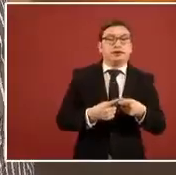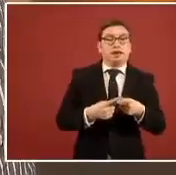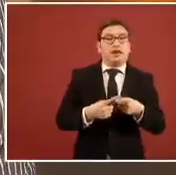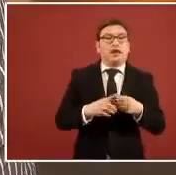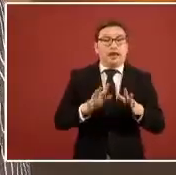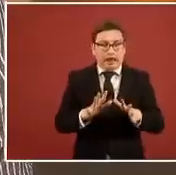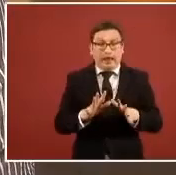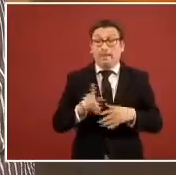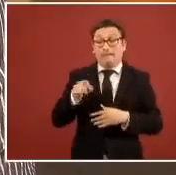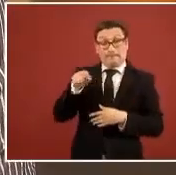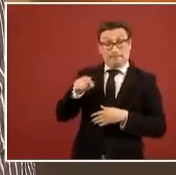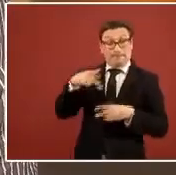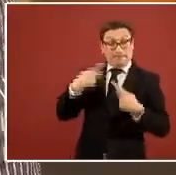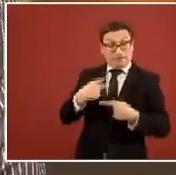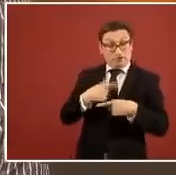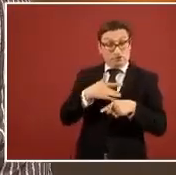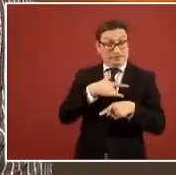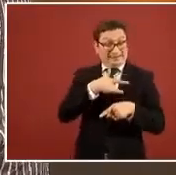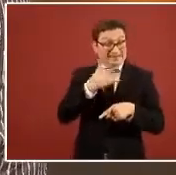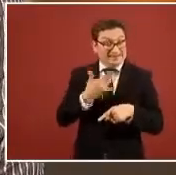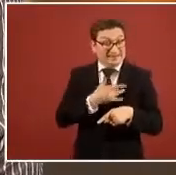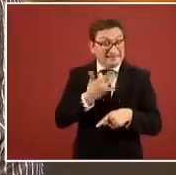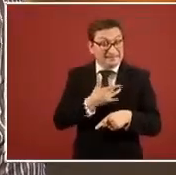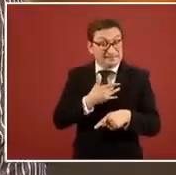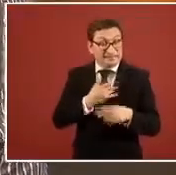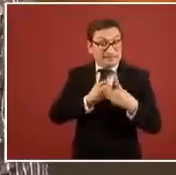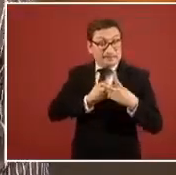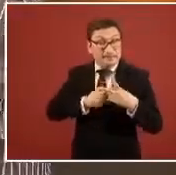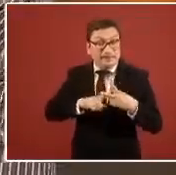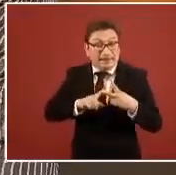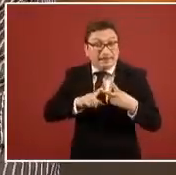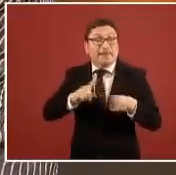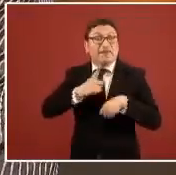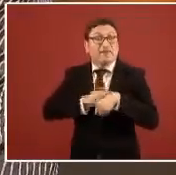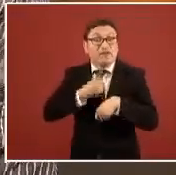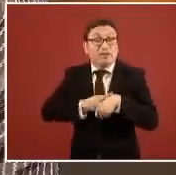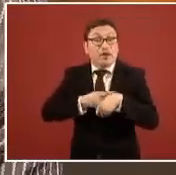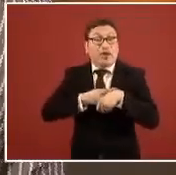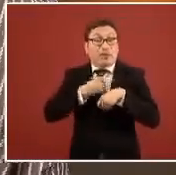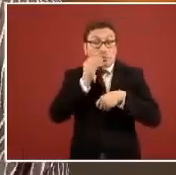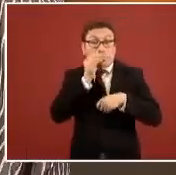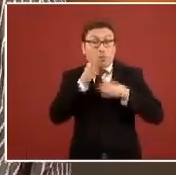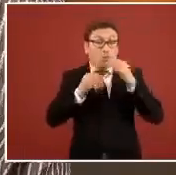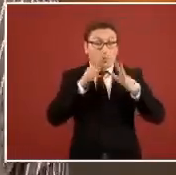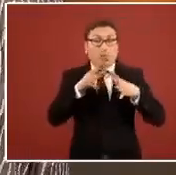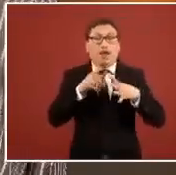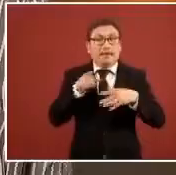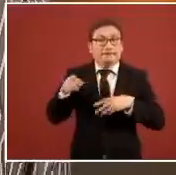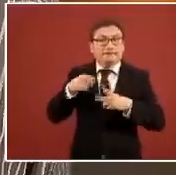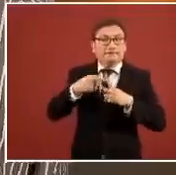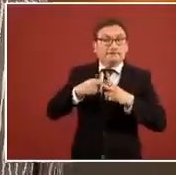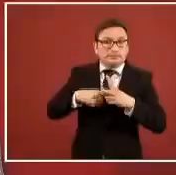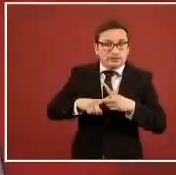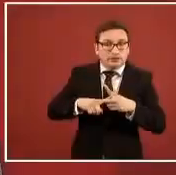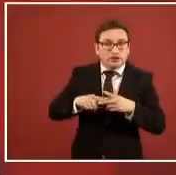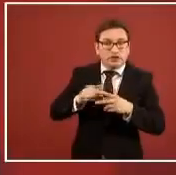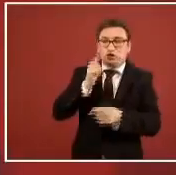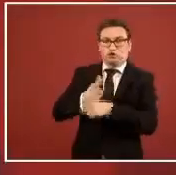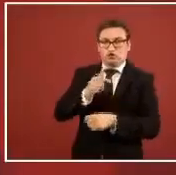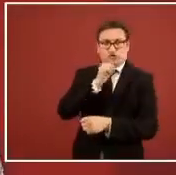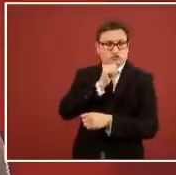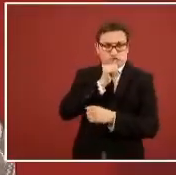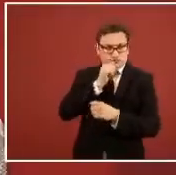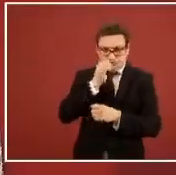que empiezan a enfermar, que ya estén tirando virus, expeliendo virus, y aún no hayan tenido un